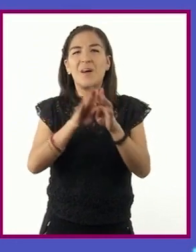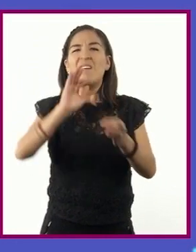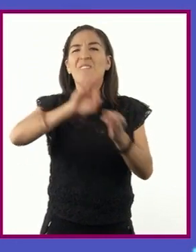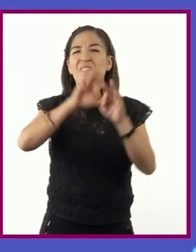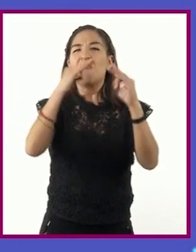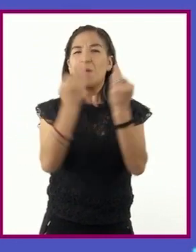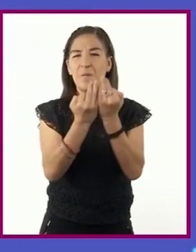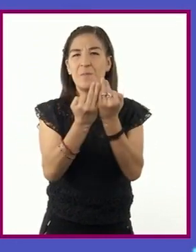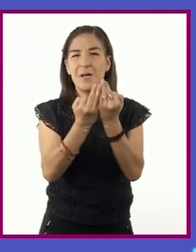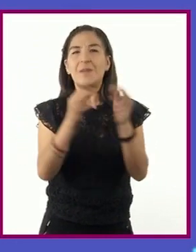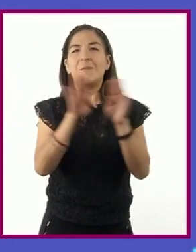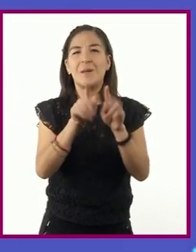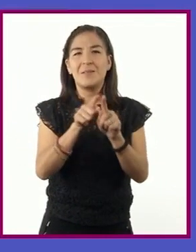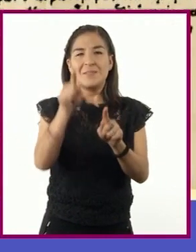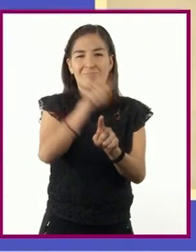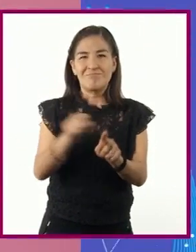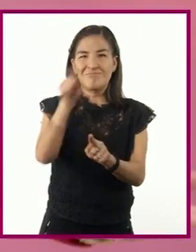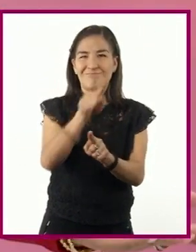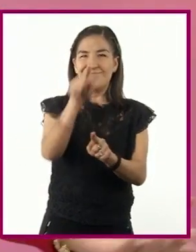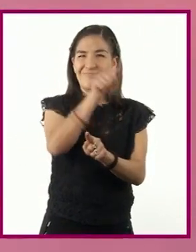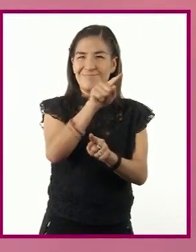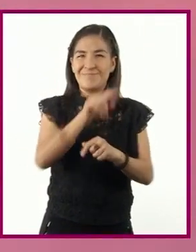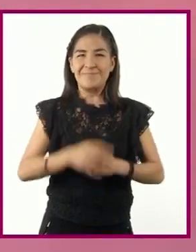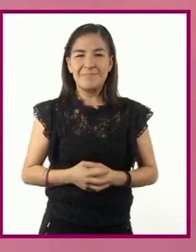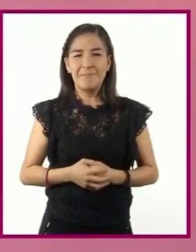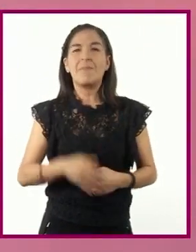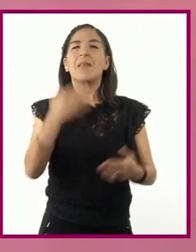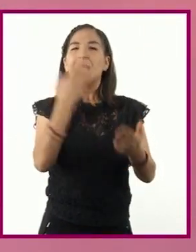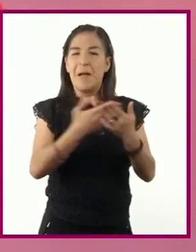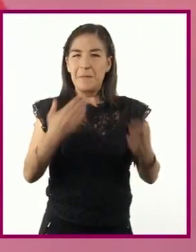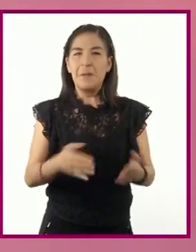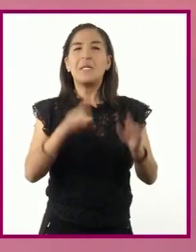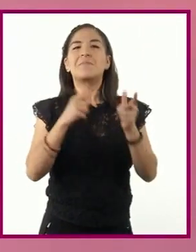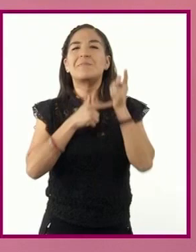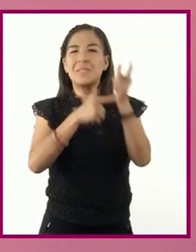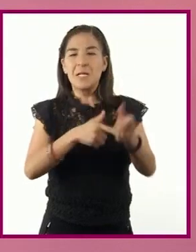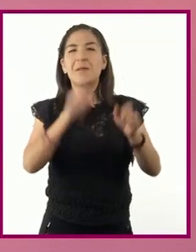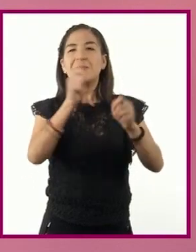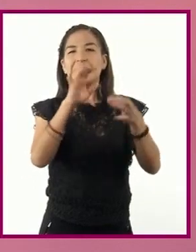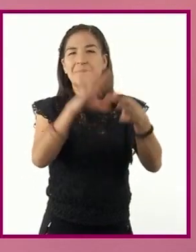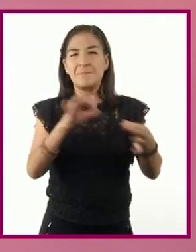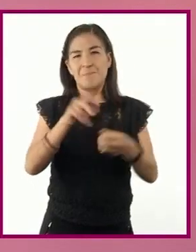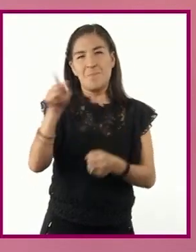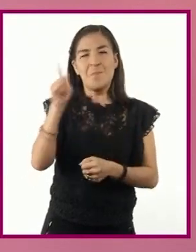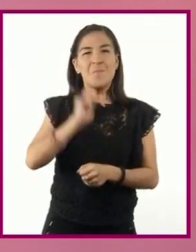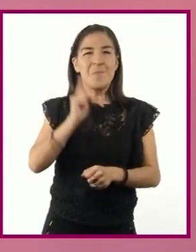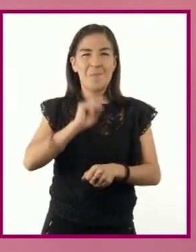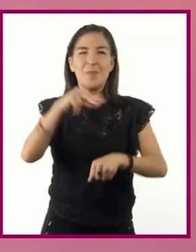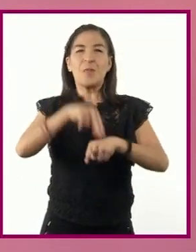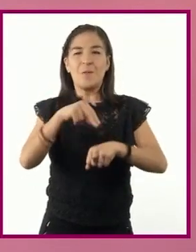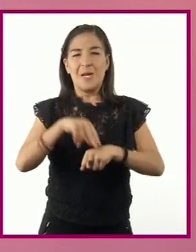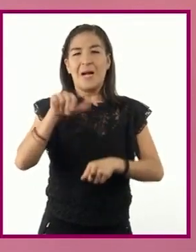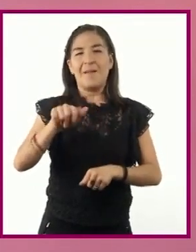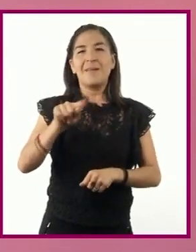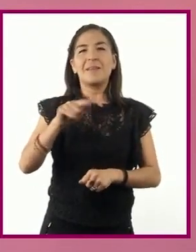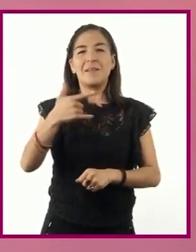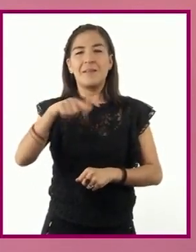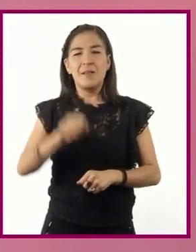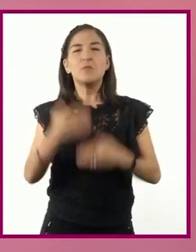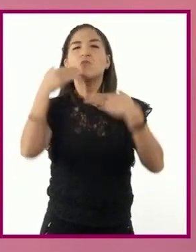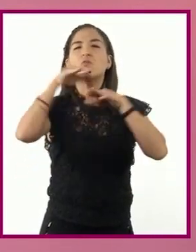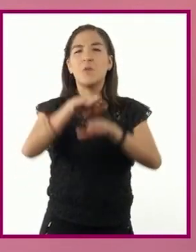forma de espiral. Ahora prosigamos acerca de lo que nos aporta la doctora Artigas en lo referente